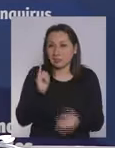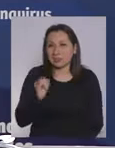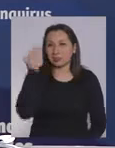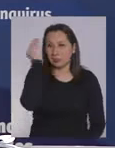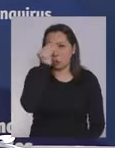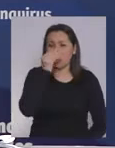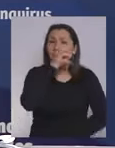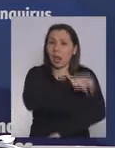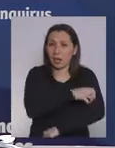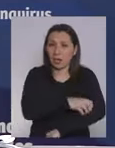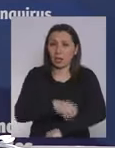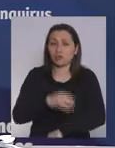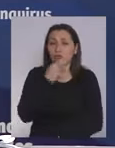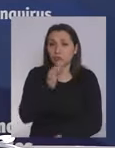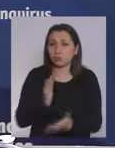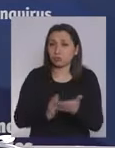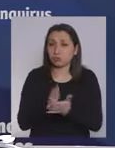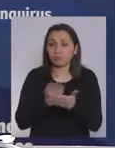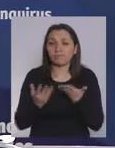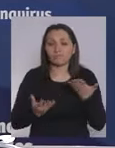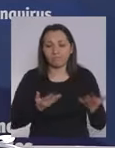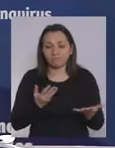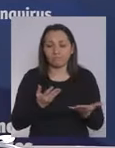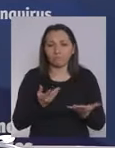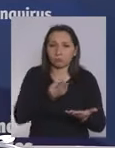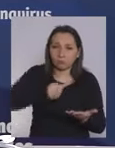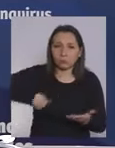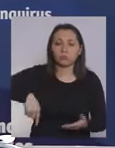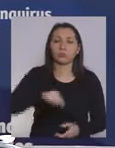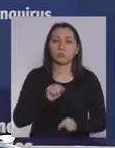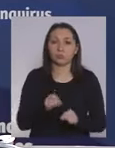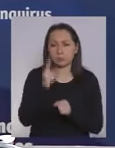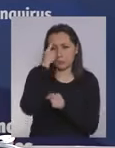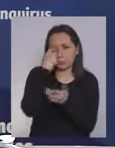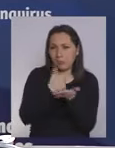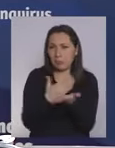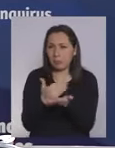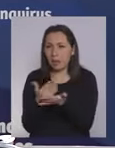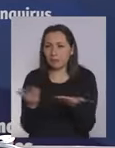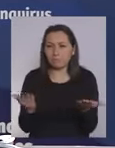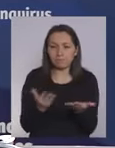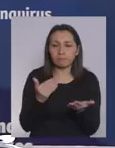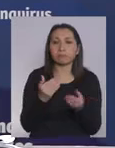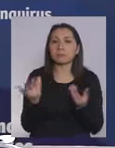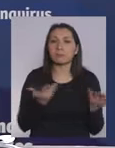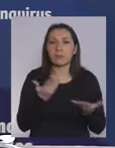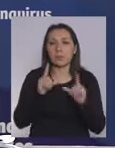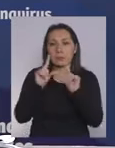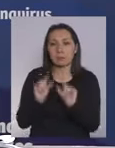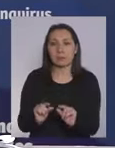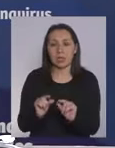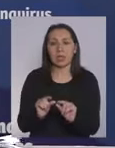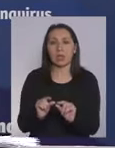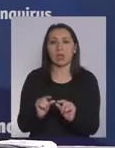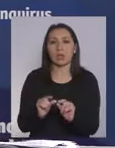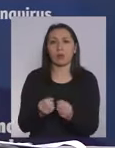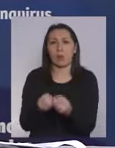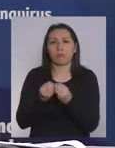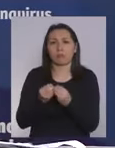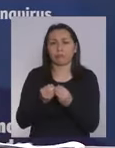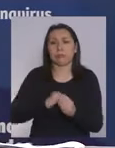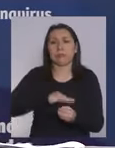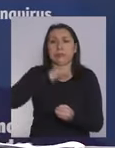regiones yo lo dije al comienzo y estamos planificando esta estrategia para evitar el colapso